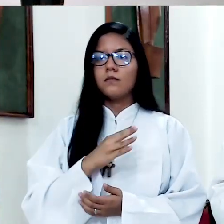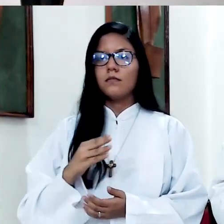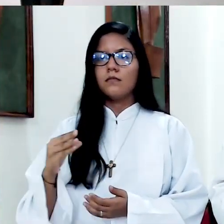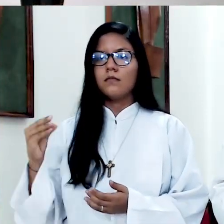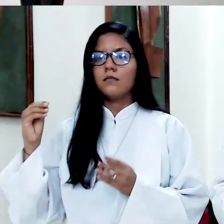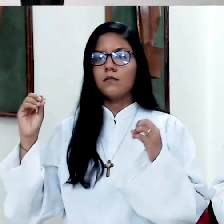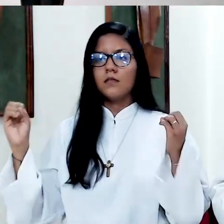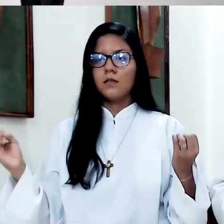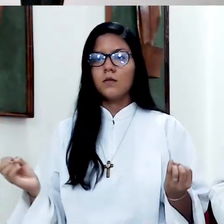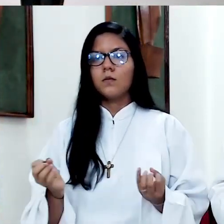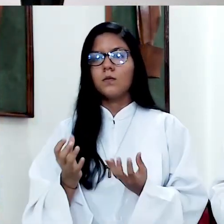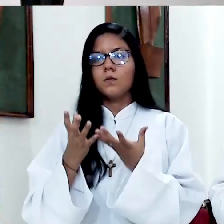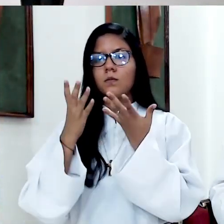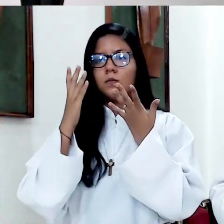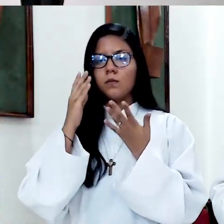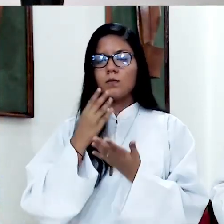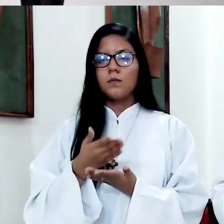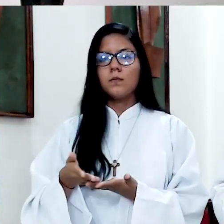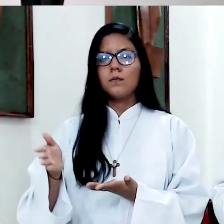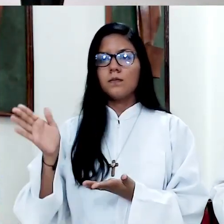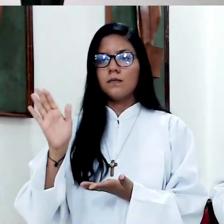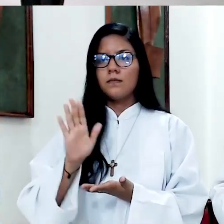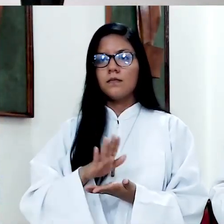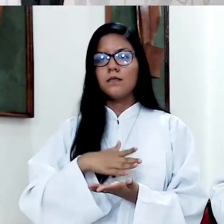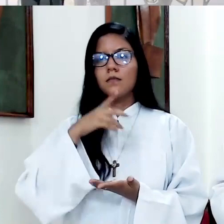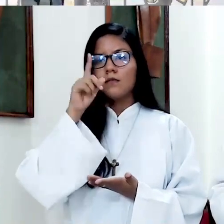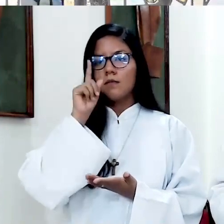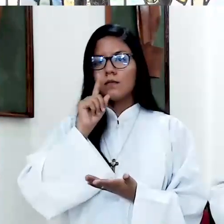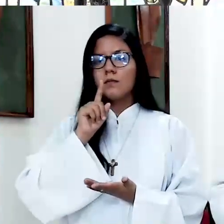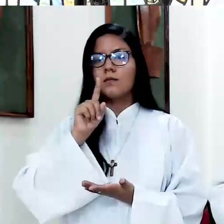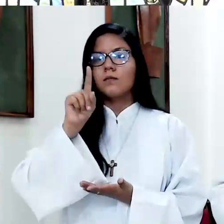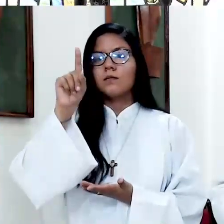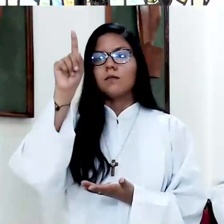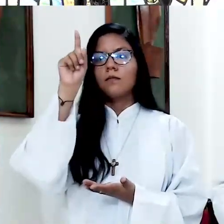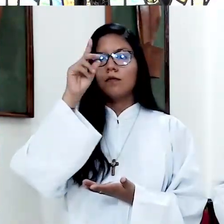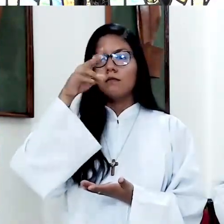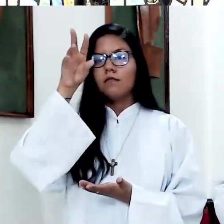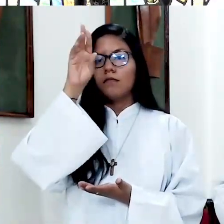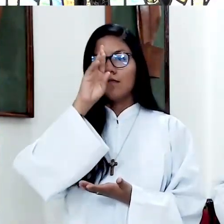Honor y gloria a ti,